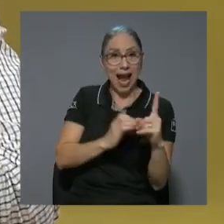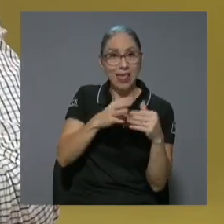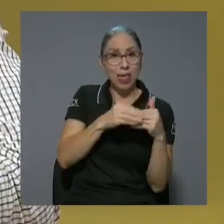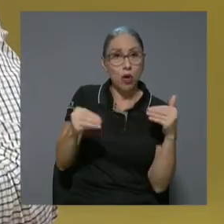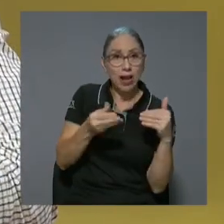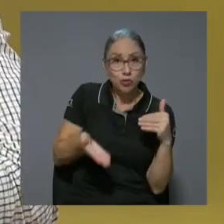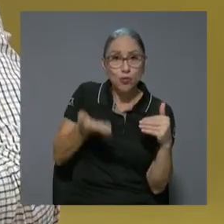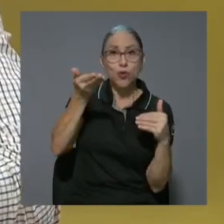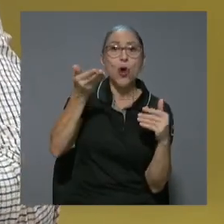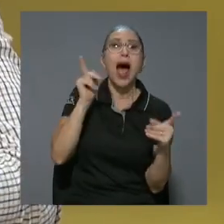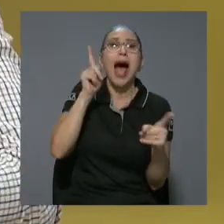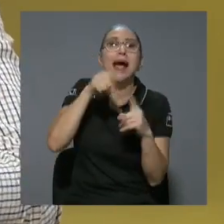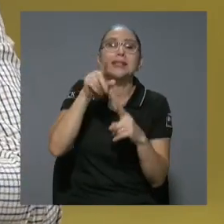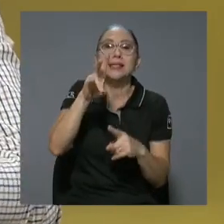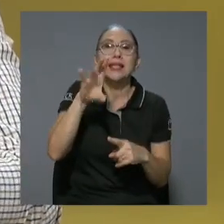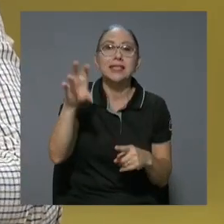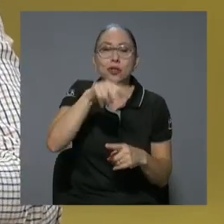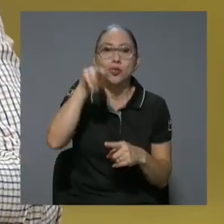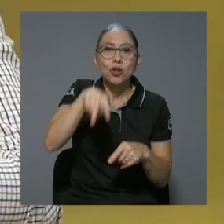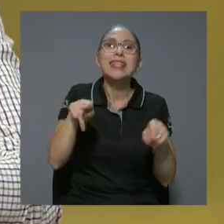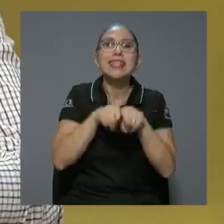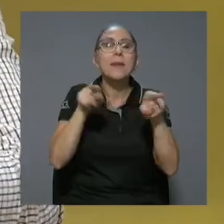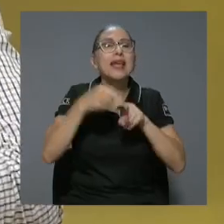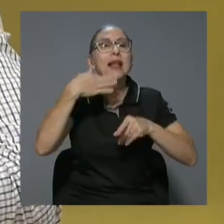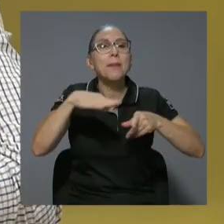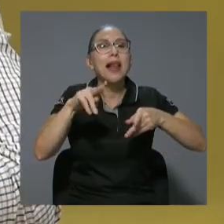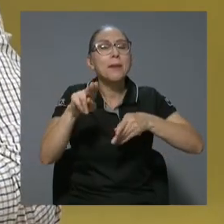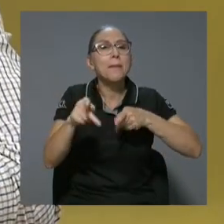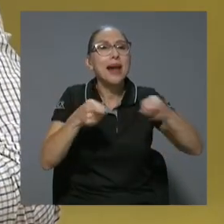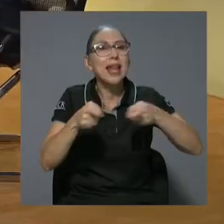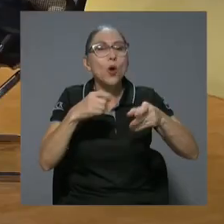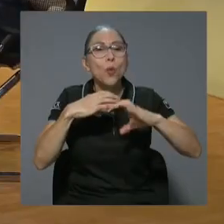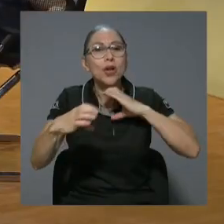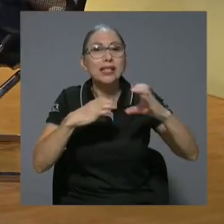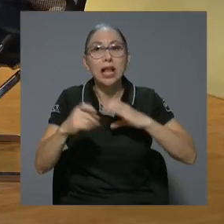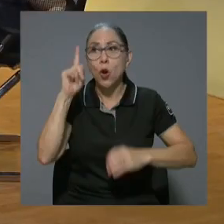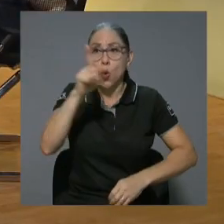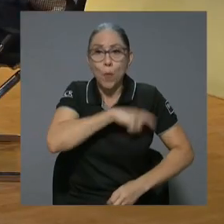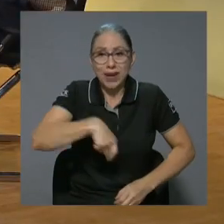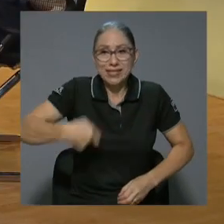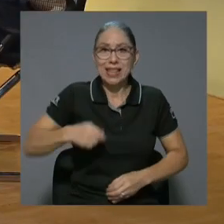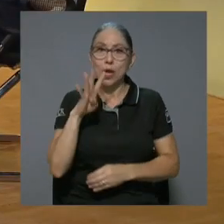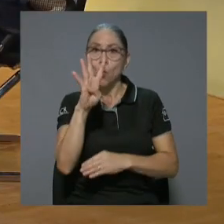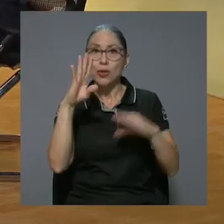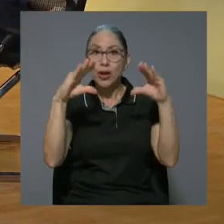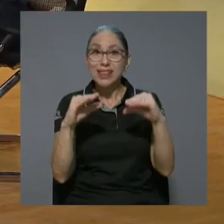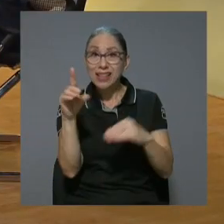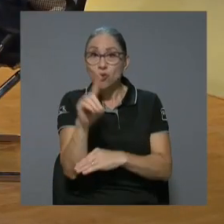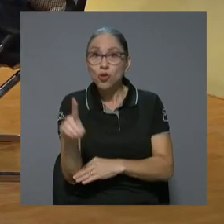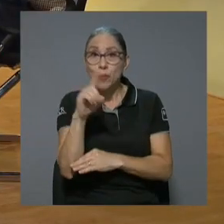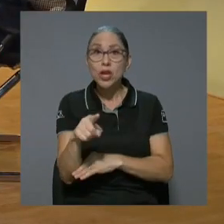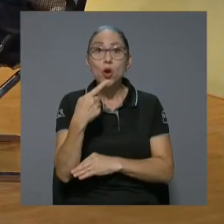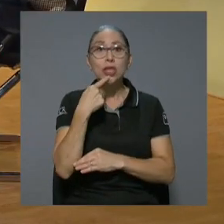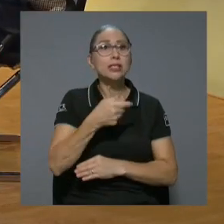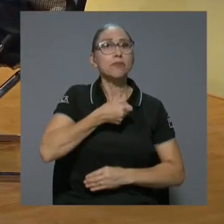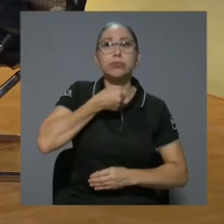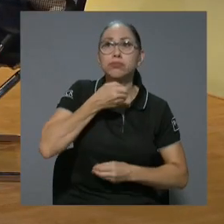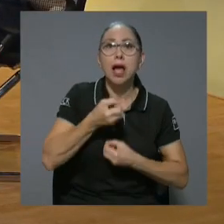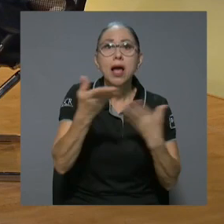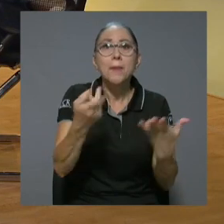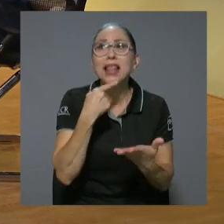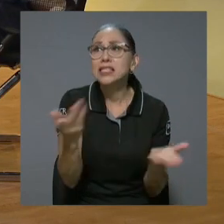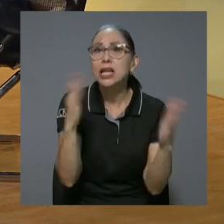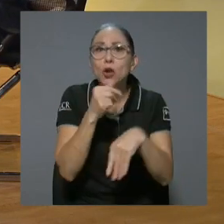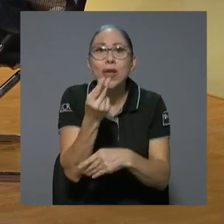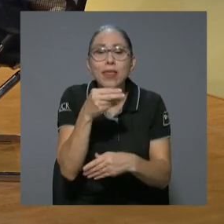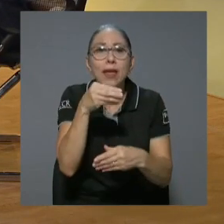manejo comunicacional. Un presidente de la República que un domingo a las 4 de la tarde convoca una conferencia de prensa para decir que no hay reservas, lo que iba a provocar era el lunes